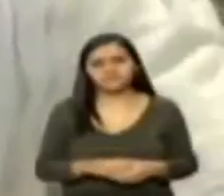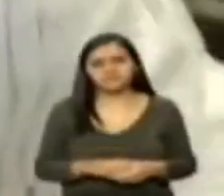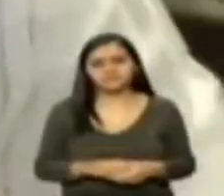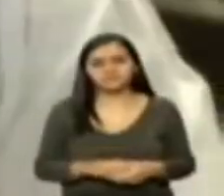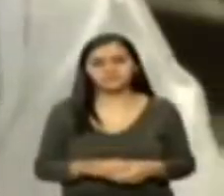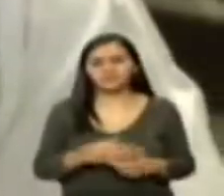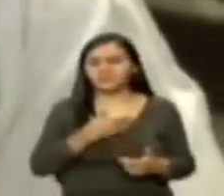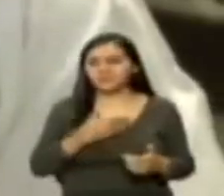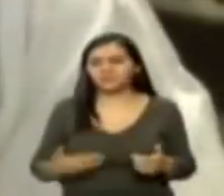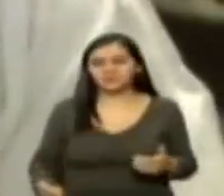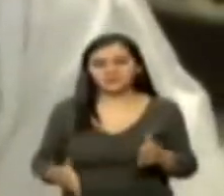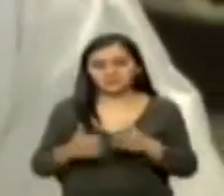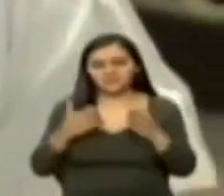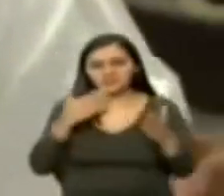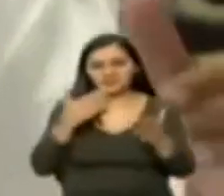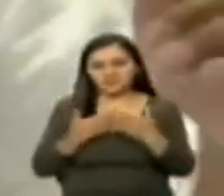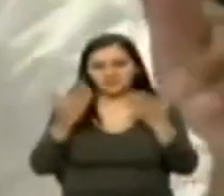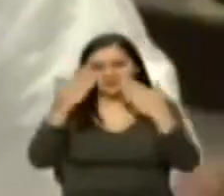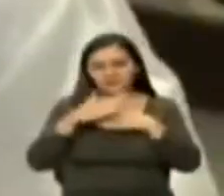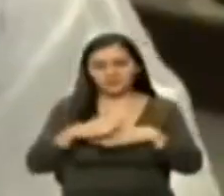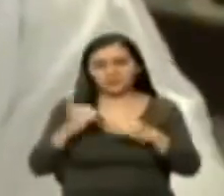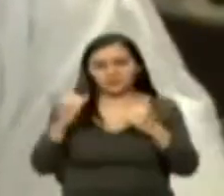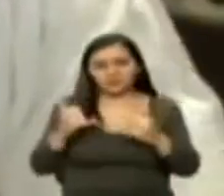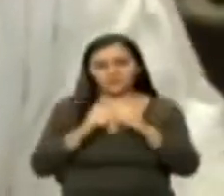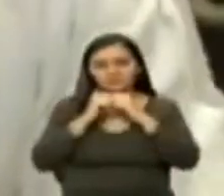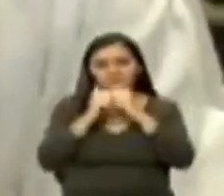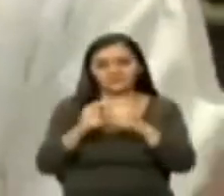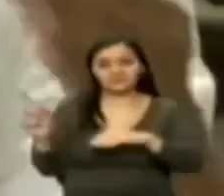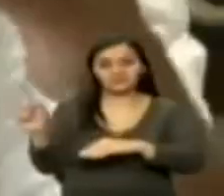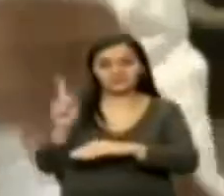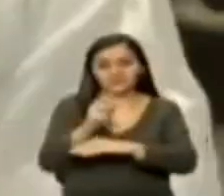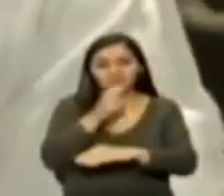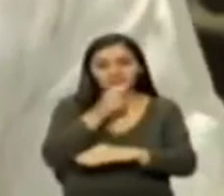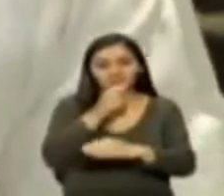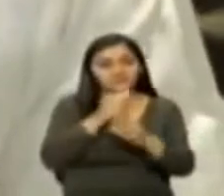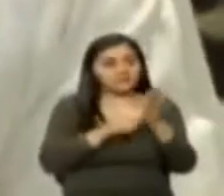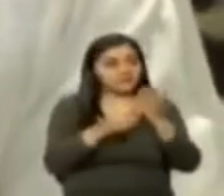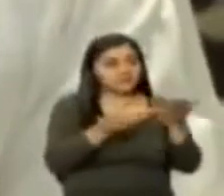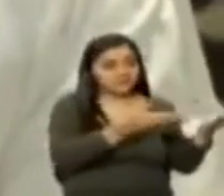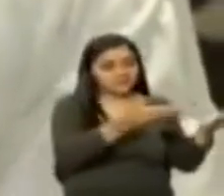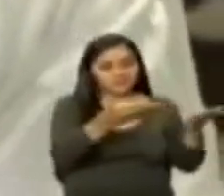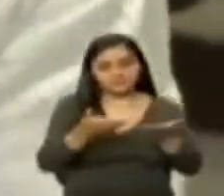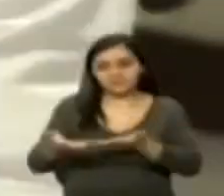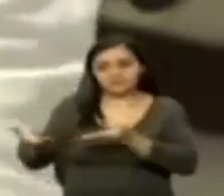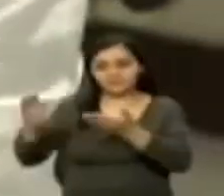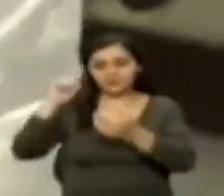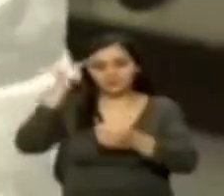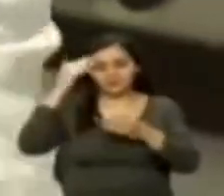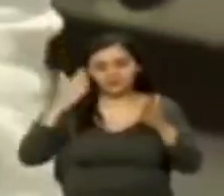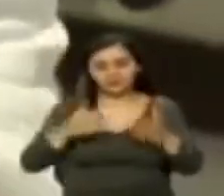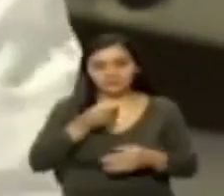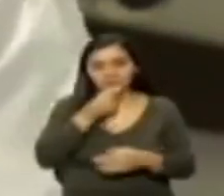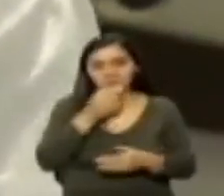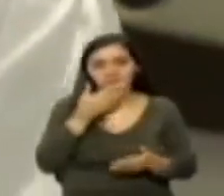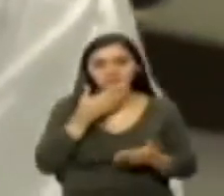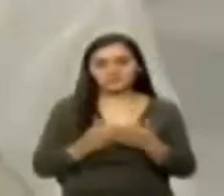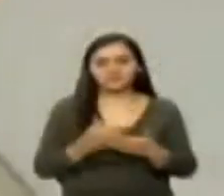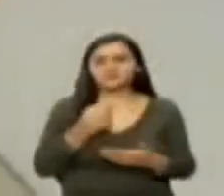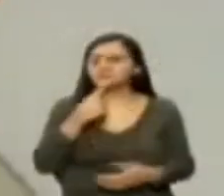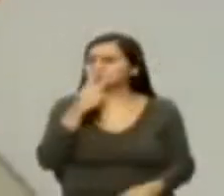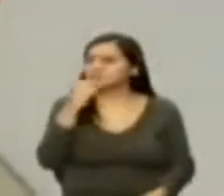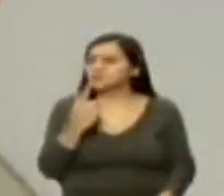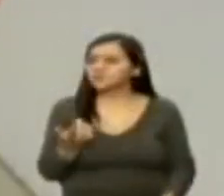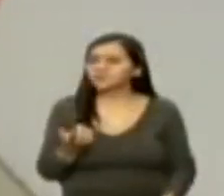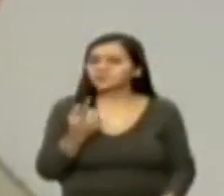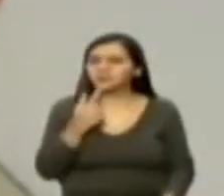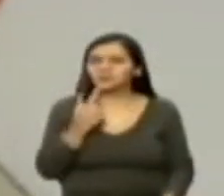Presidente, hemos concluido este conversatorio. Muchas gracias por su compañía, su presencia. Señores ministros, señor gobernador, periodistas. No, me hicieron la pregunta de cajón, ¿no? La